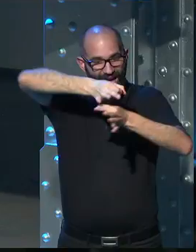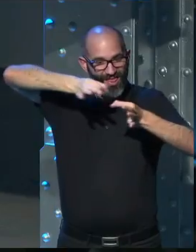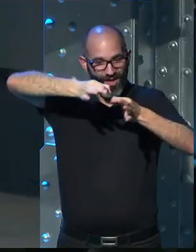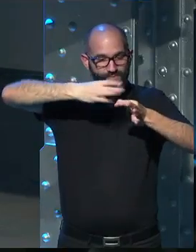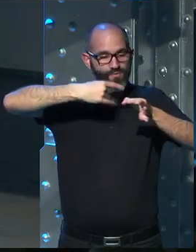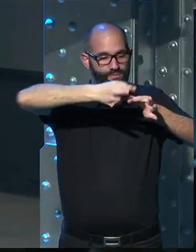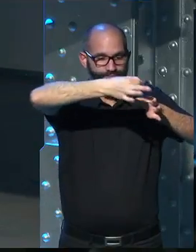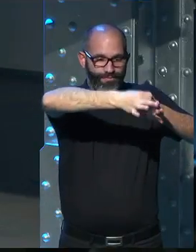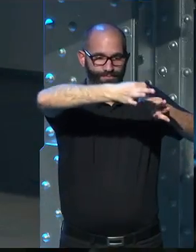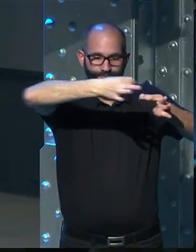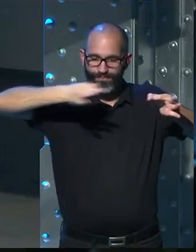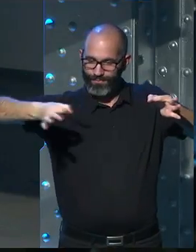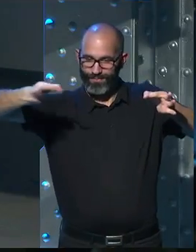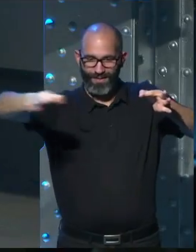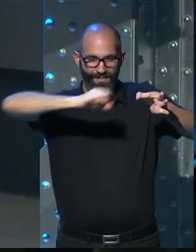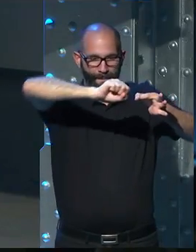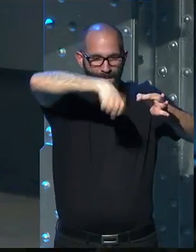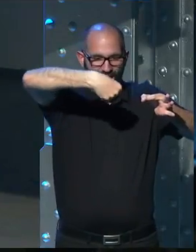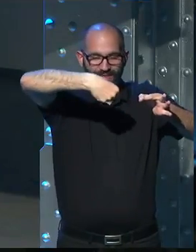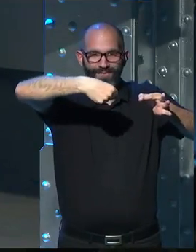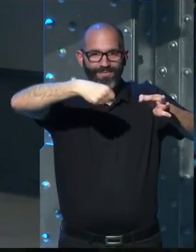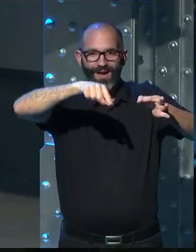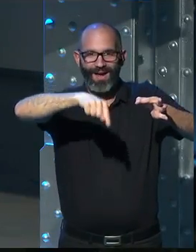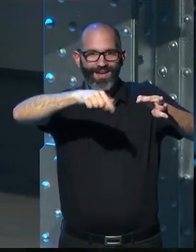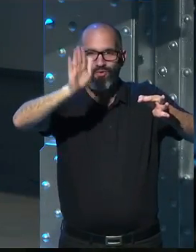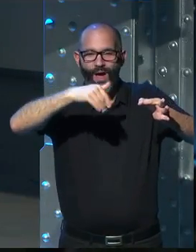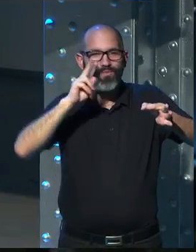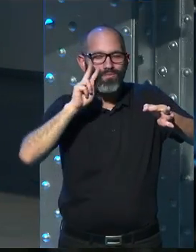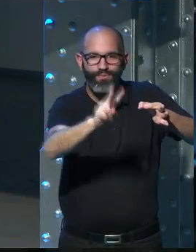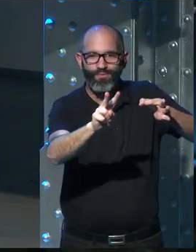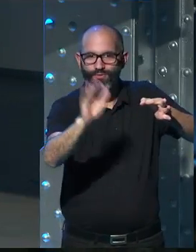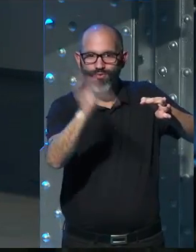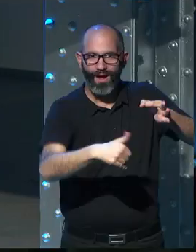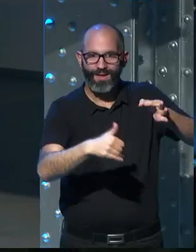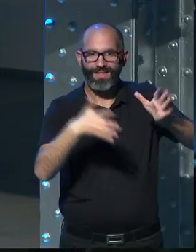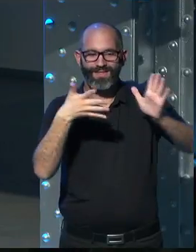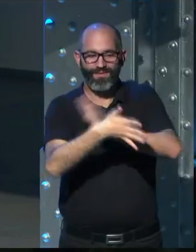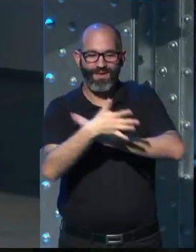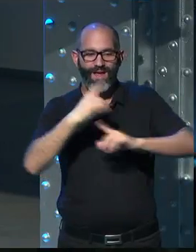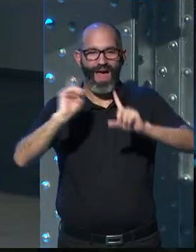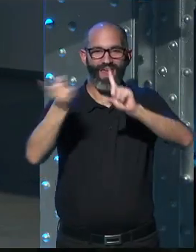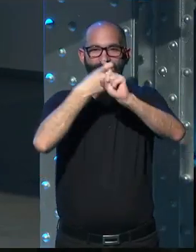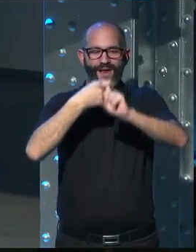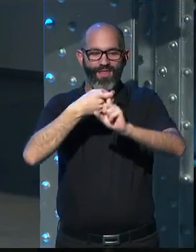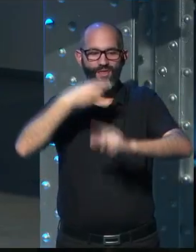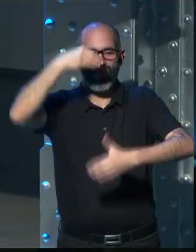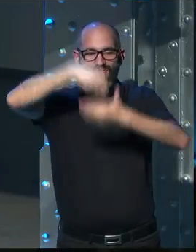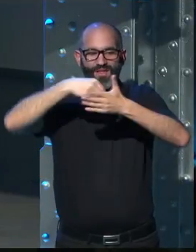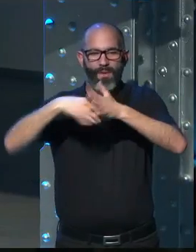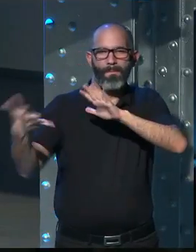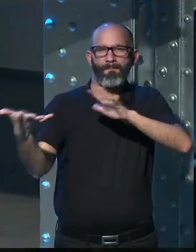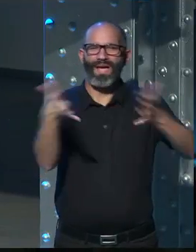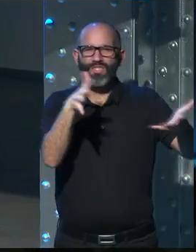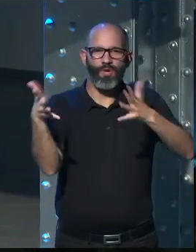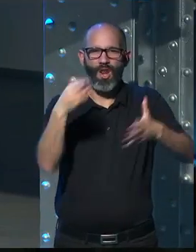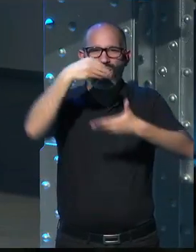ciega y realizando una inferencia o adivinando, entre comillas, qué es lo que debe haber en esta parte que no